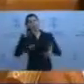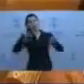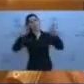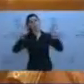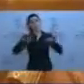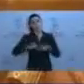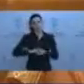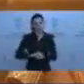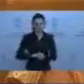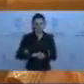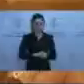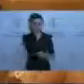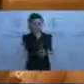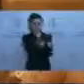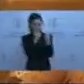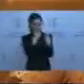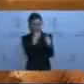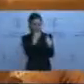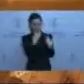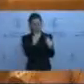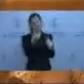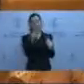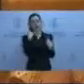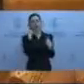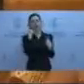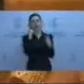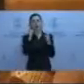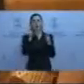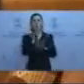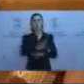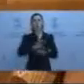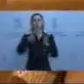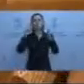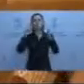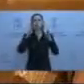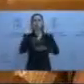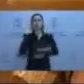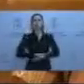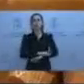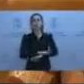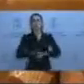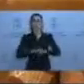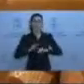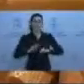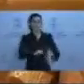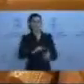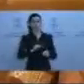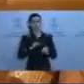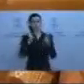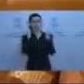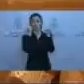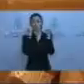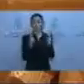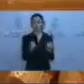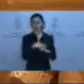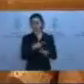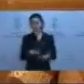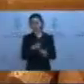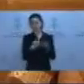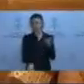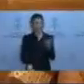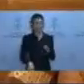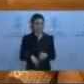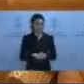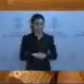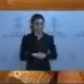que usted me cuenta hoy que dan cuenta al Consejo de Gobierno del registro de altos cargos. Qué mala suerte tenemos. Yo creo que hoy,